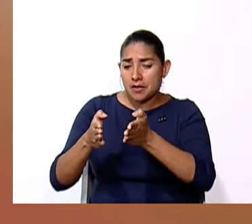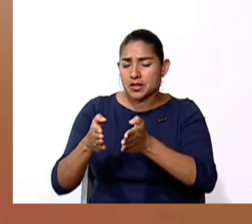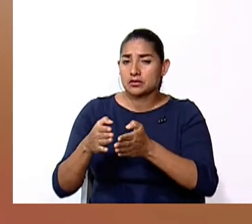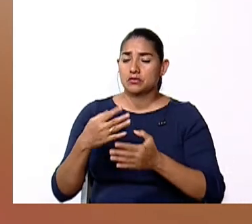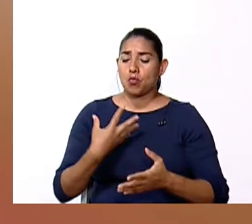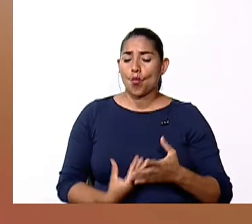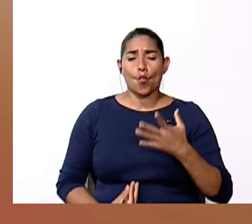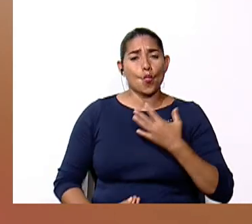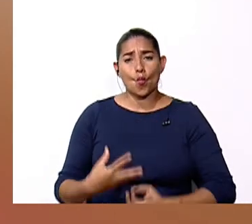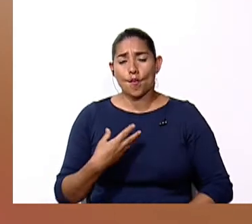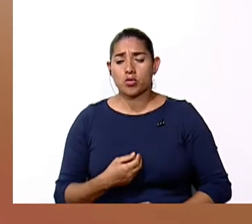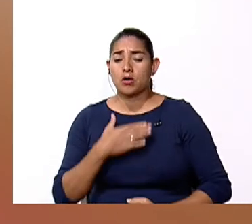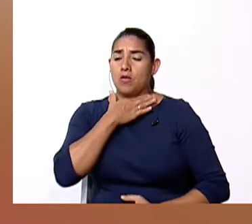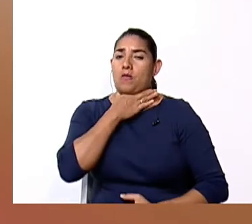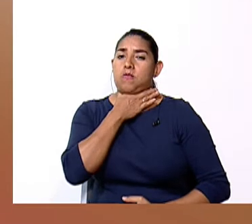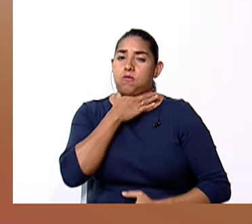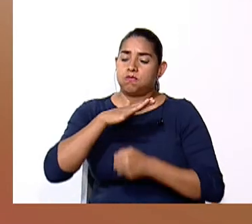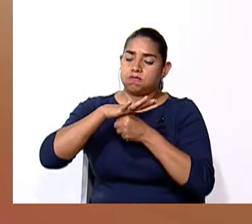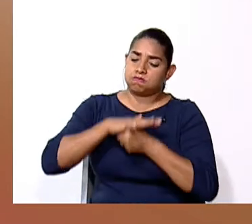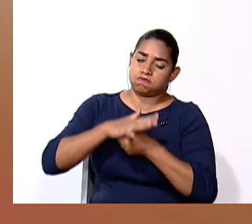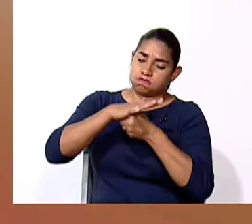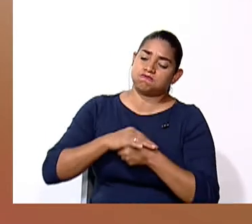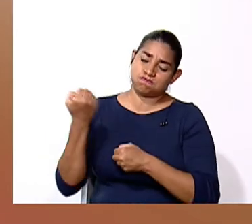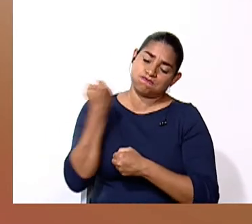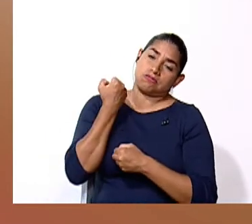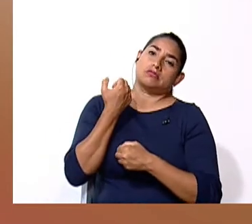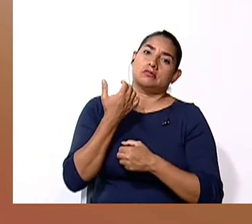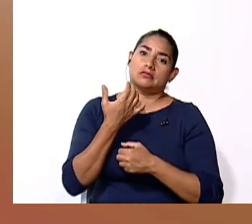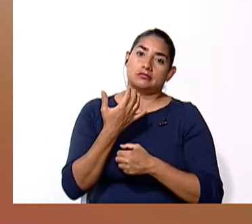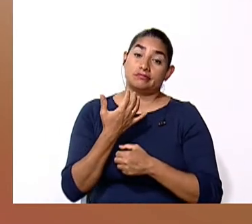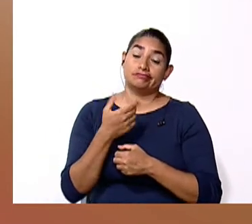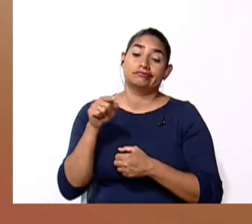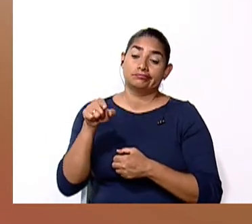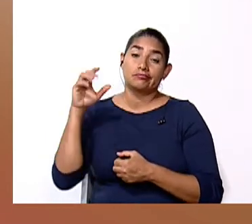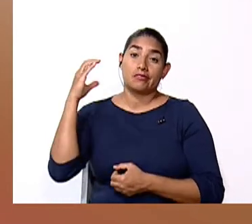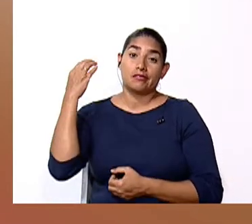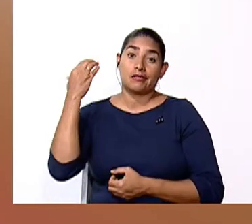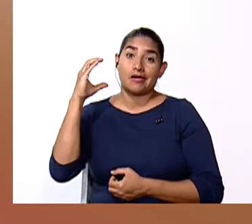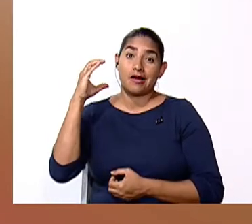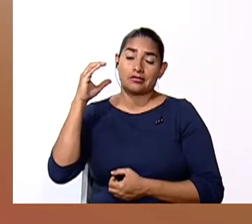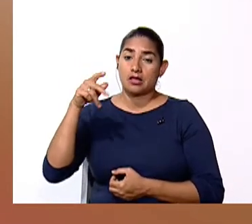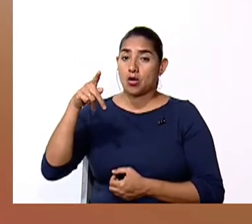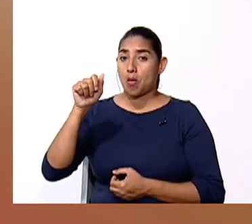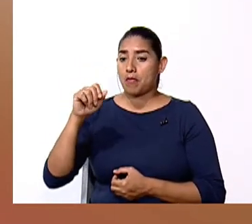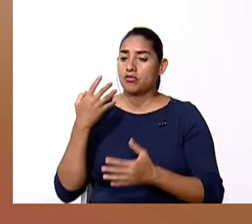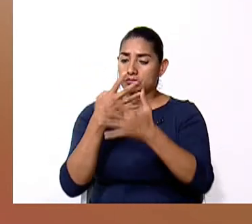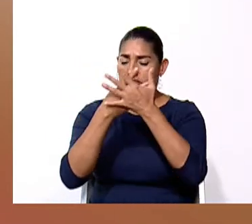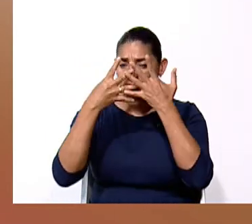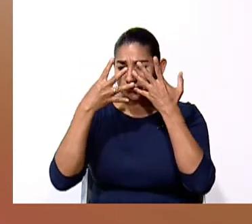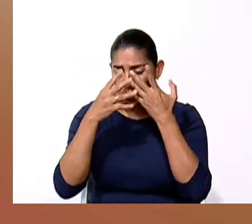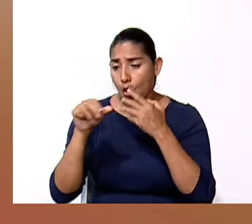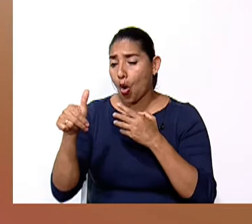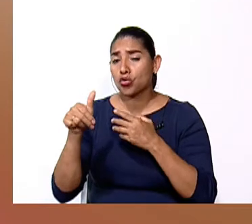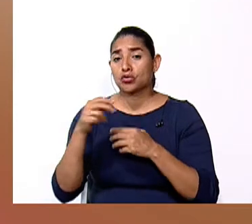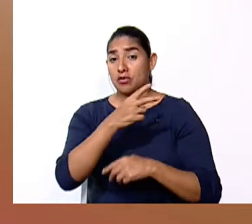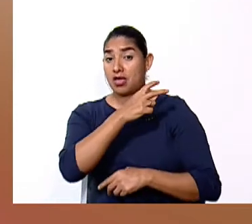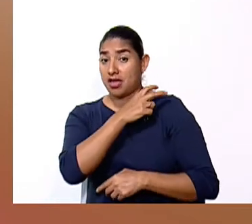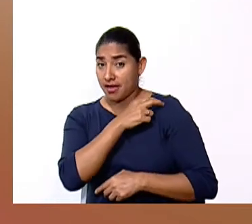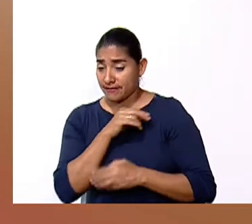era ser, ¿cómo les digo? Secuestrados por Diego Gutiérrez.